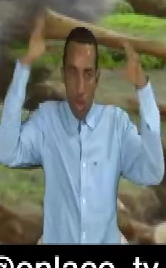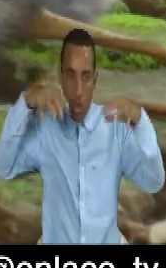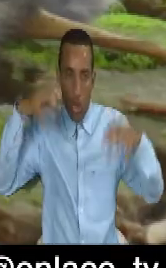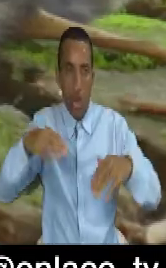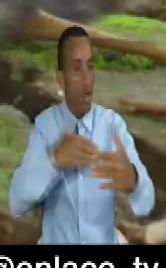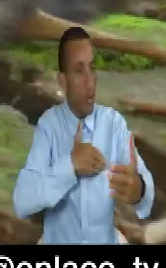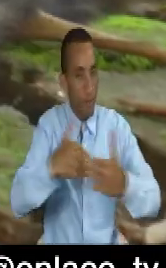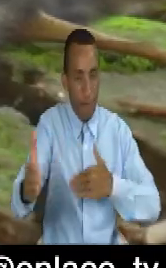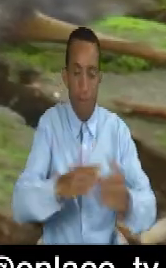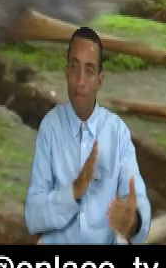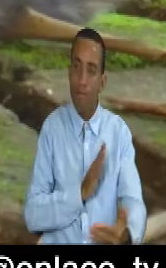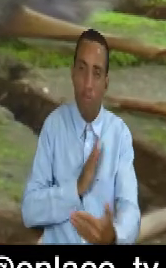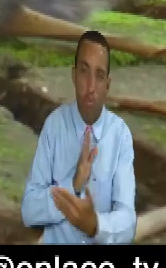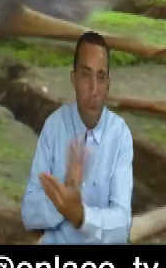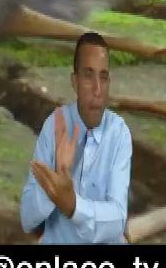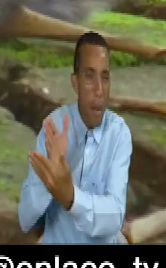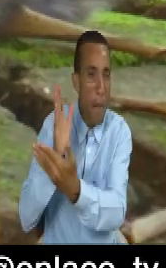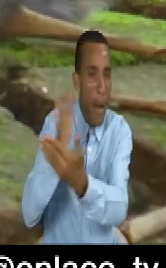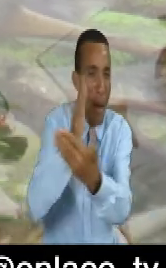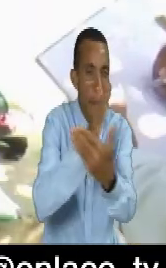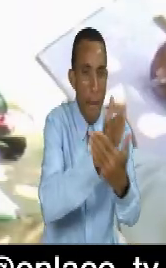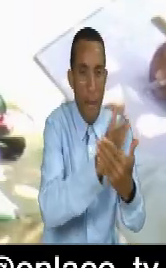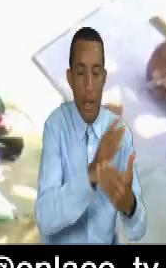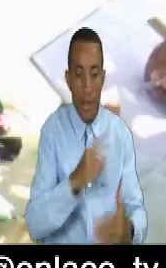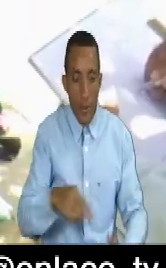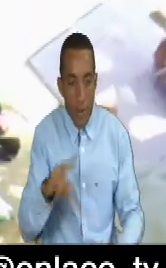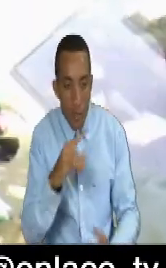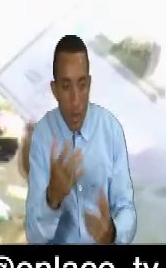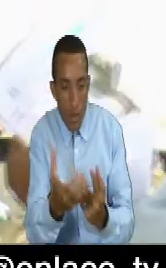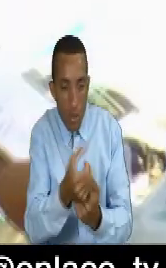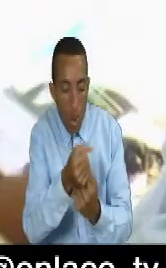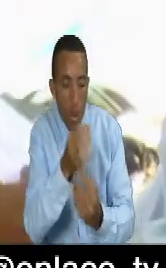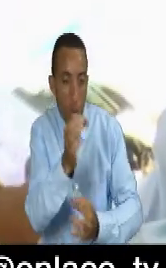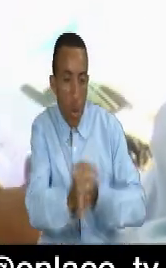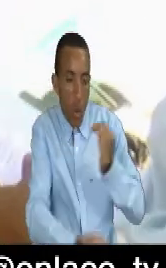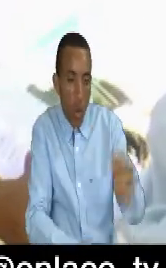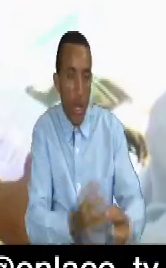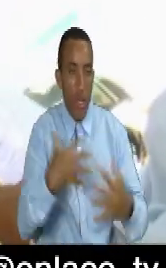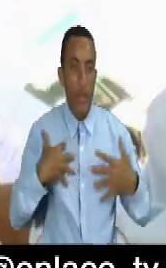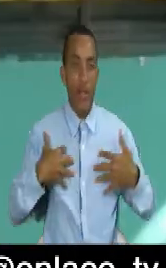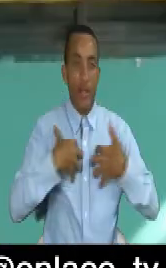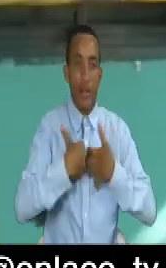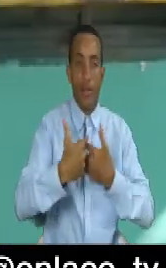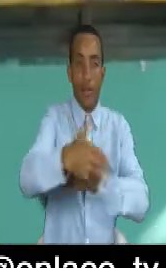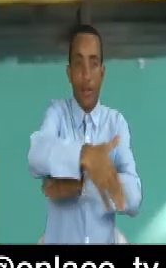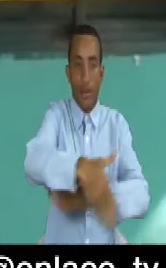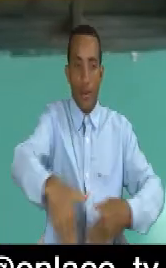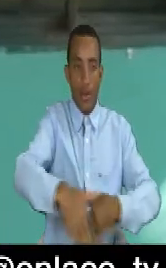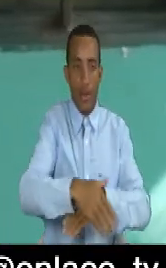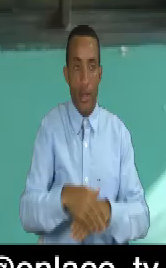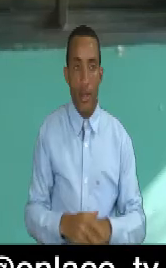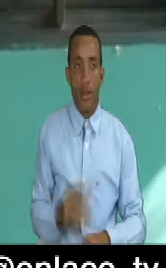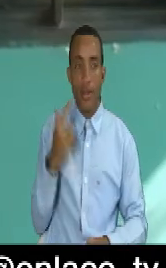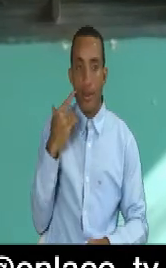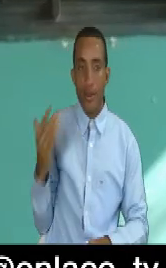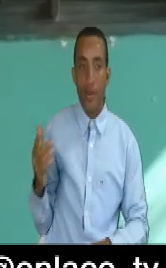más recónditos de Barranca Bermeja para dar protección a los animales que se encuentran en la calle. Zoraida Elizabeth Santiago, Orlando Becerra